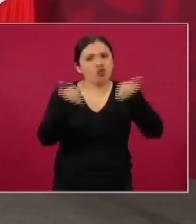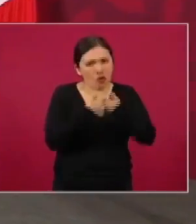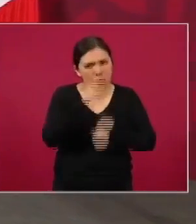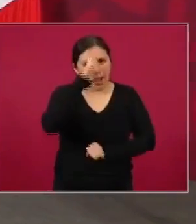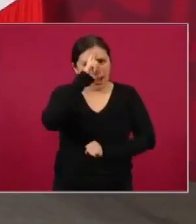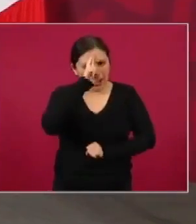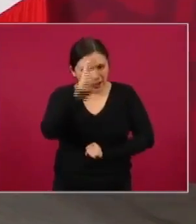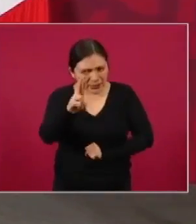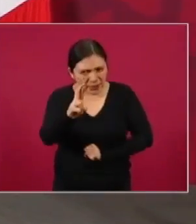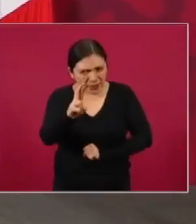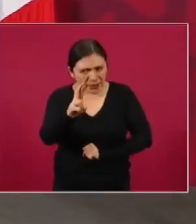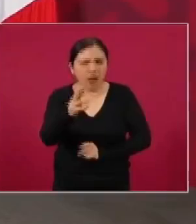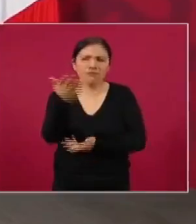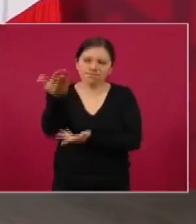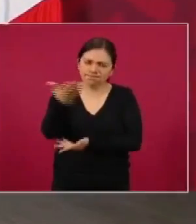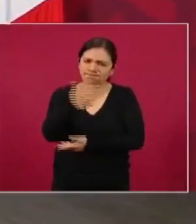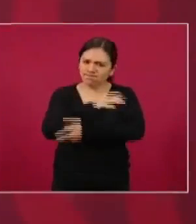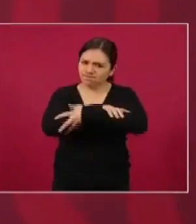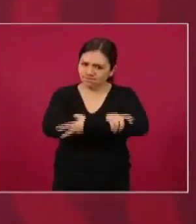respetuosa, fraterna,